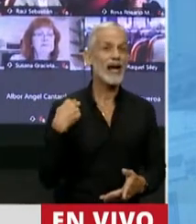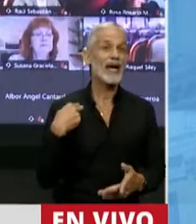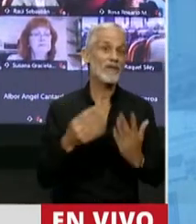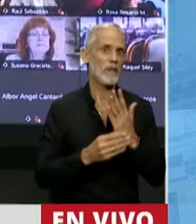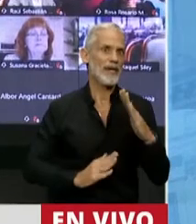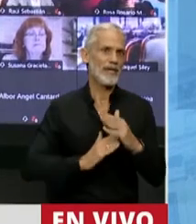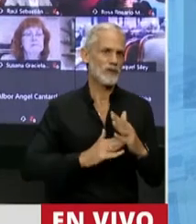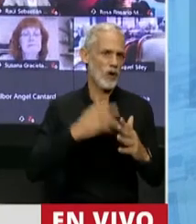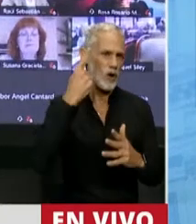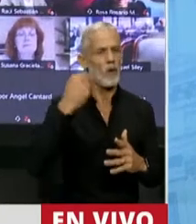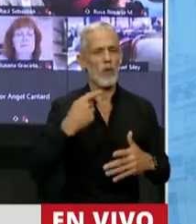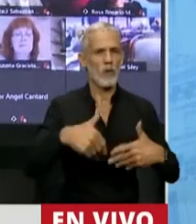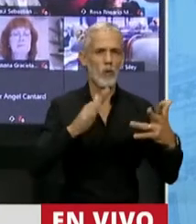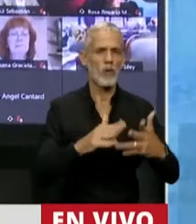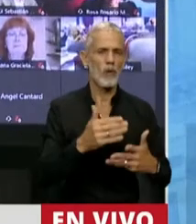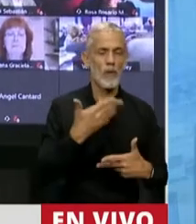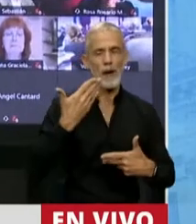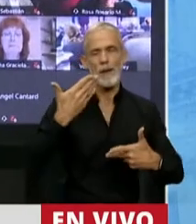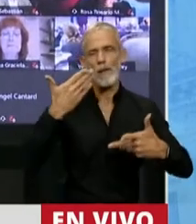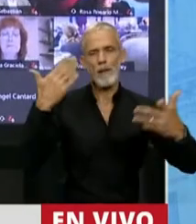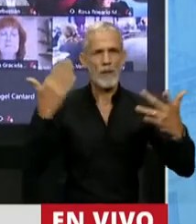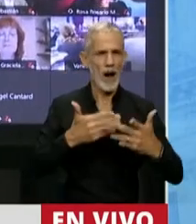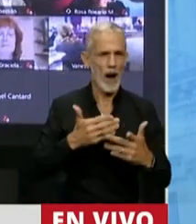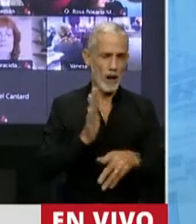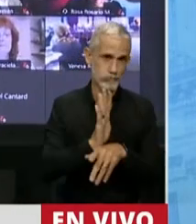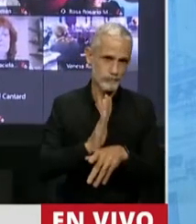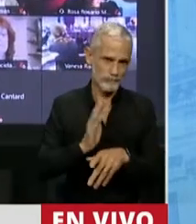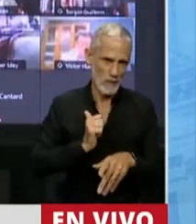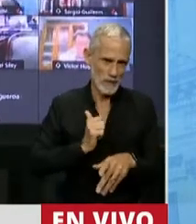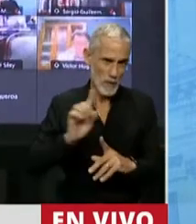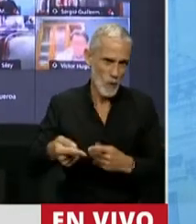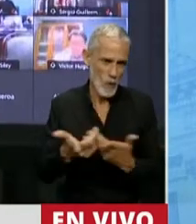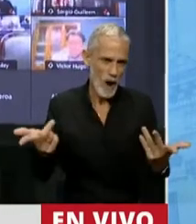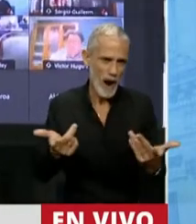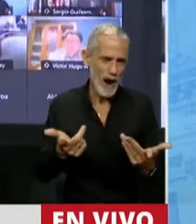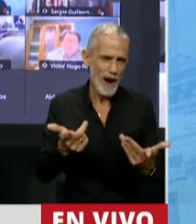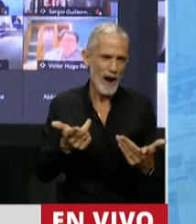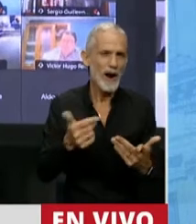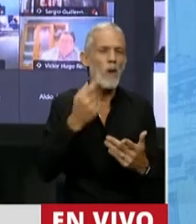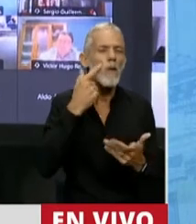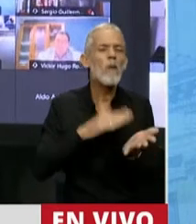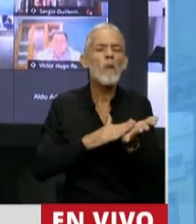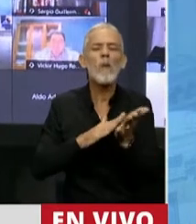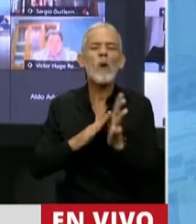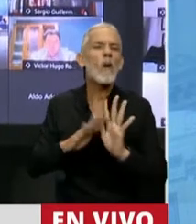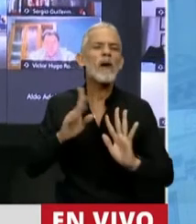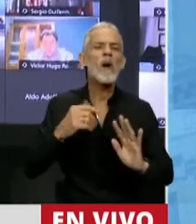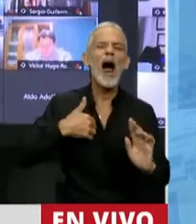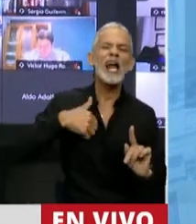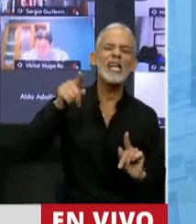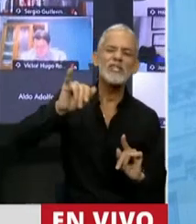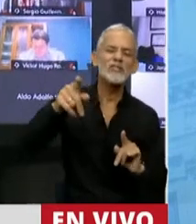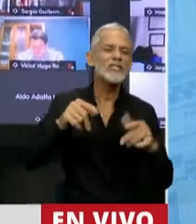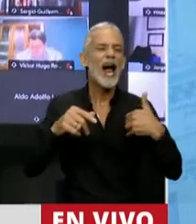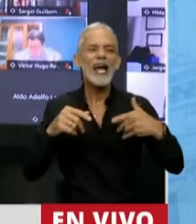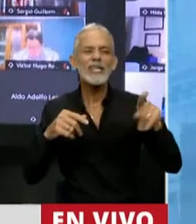que se llena la boca en una actitud machista haciendo un somelier hato de quien es argentino y de